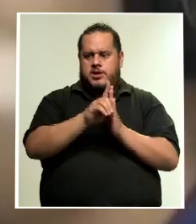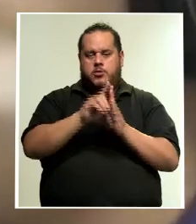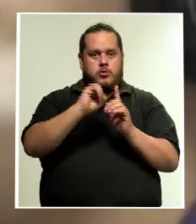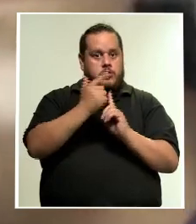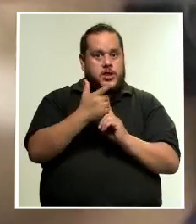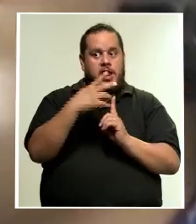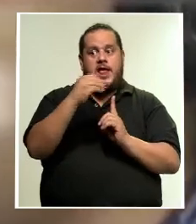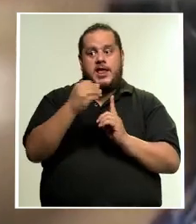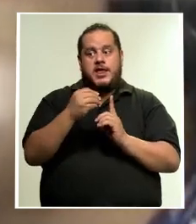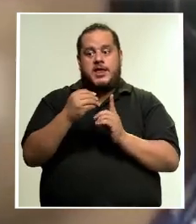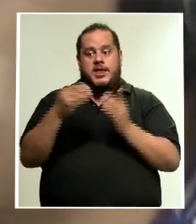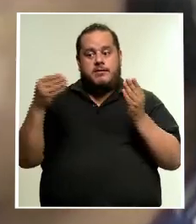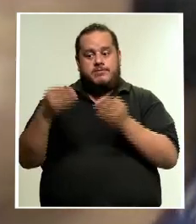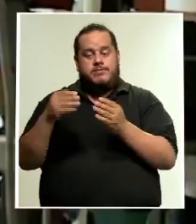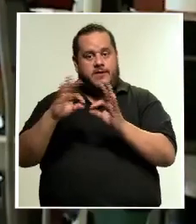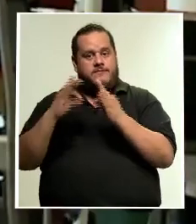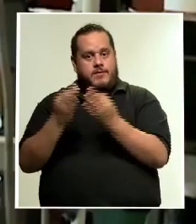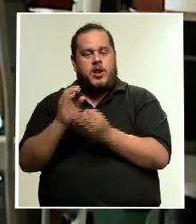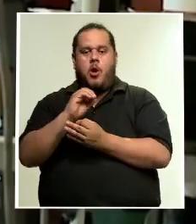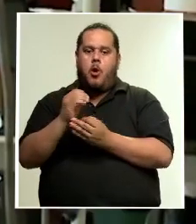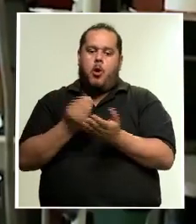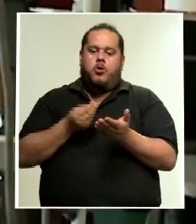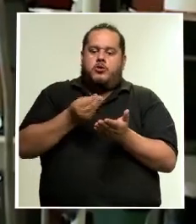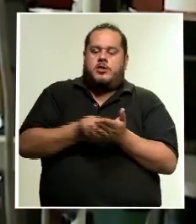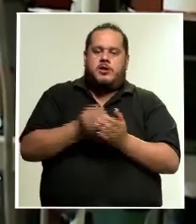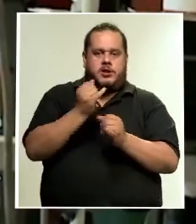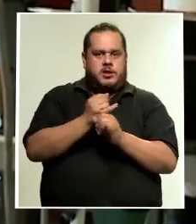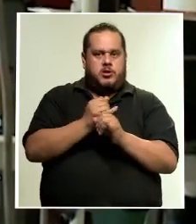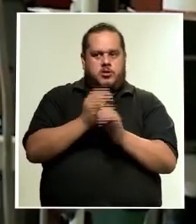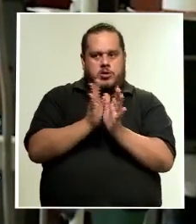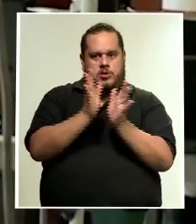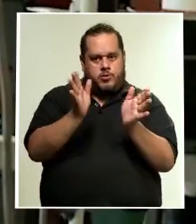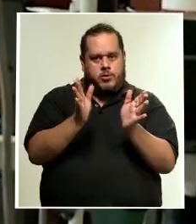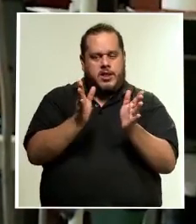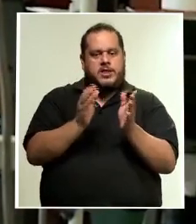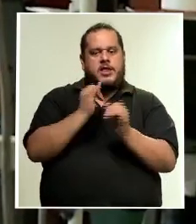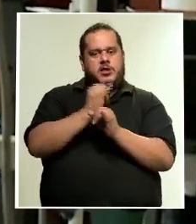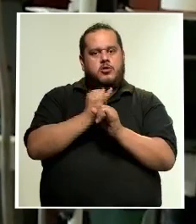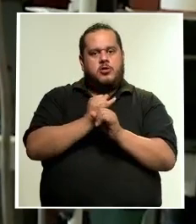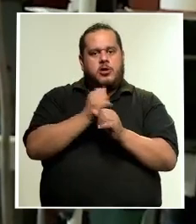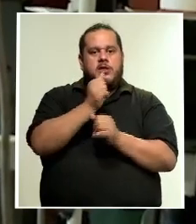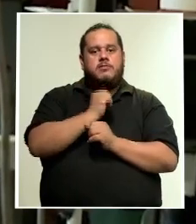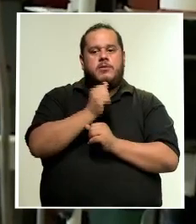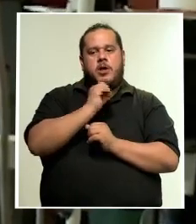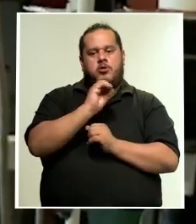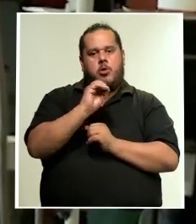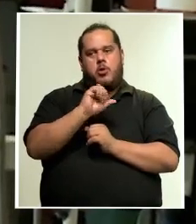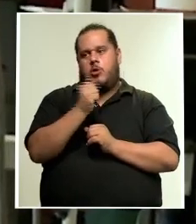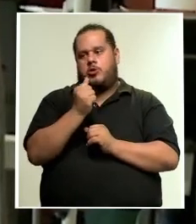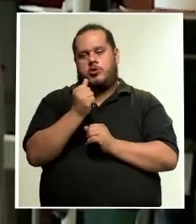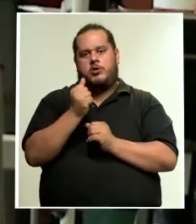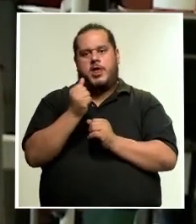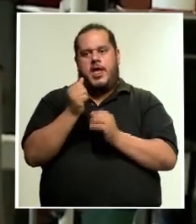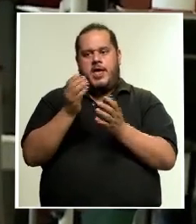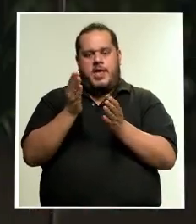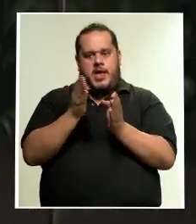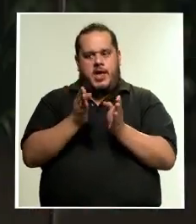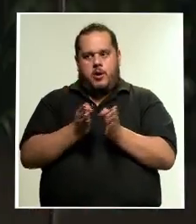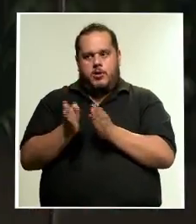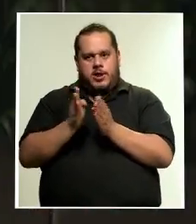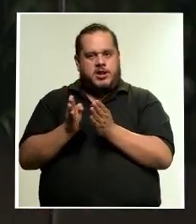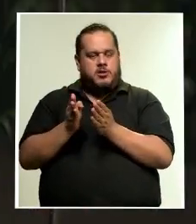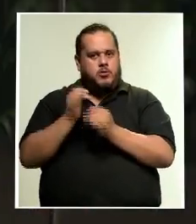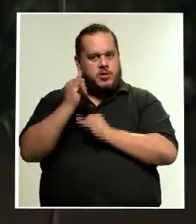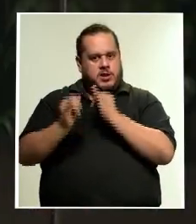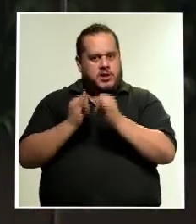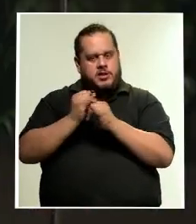familiares o también de donaciones de instituciones públicas, entes privados u otros organismos internacionales. Para darle un